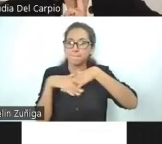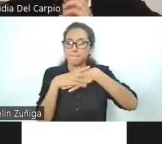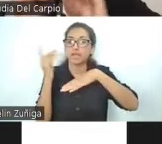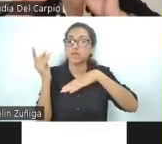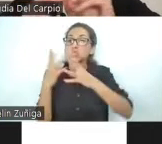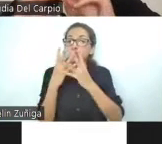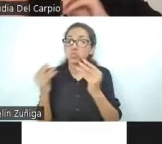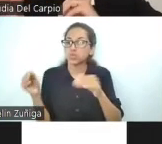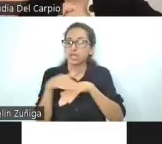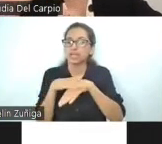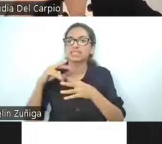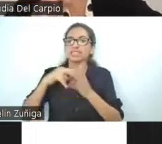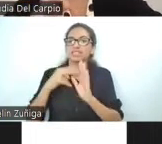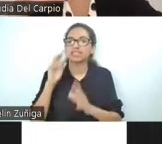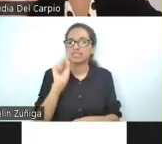se conocen como sin